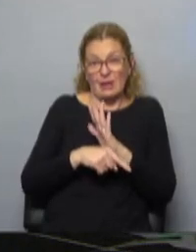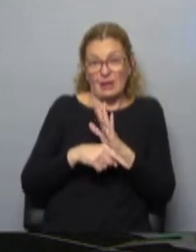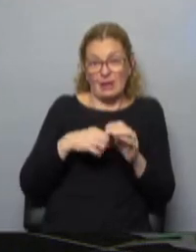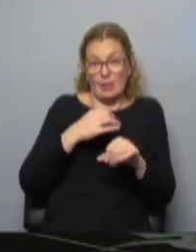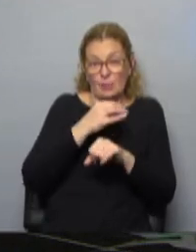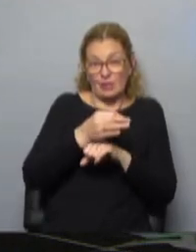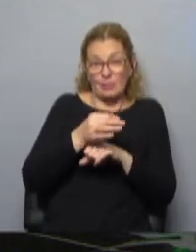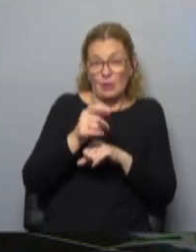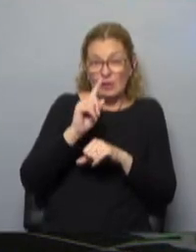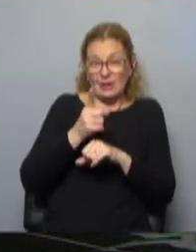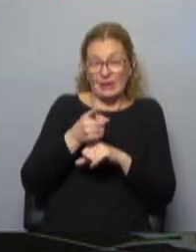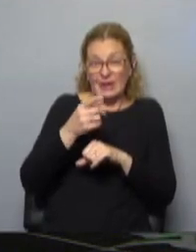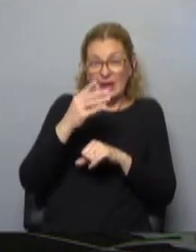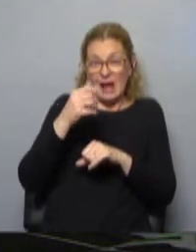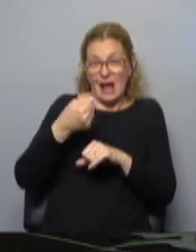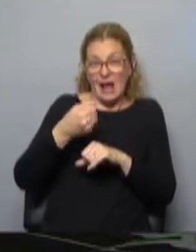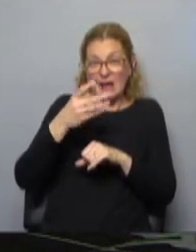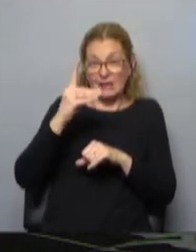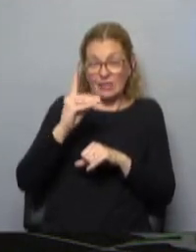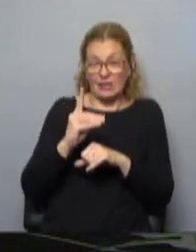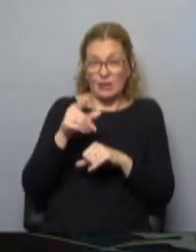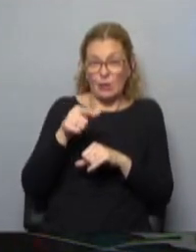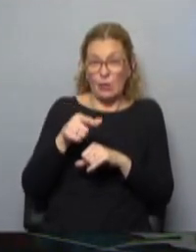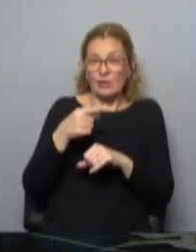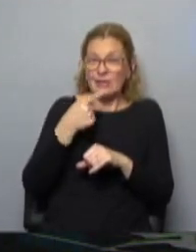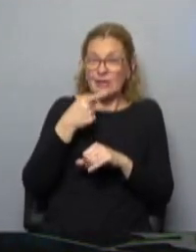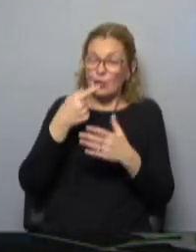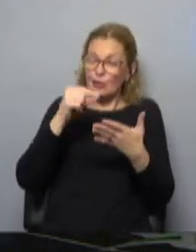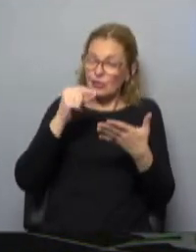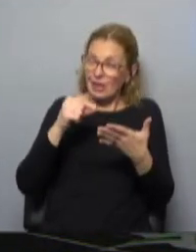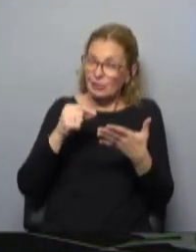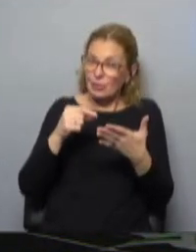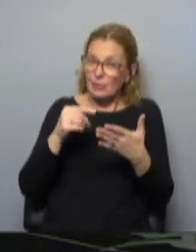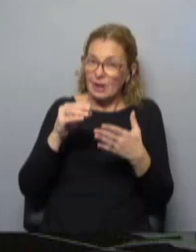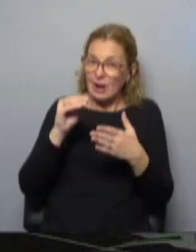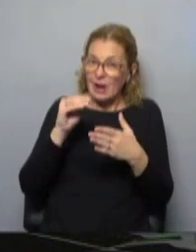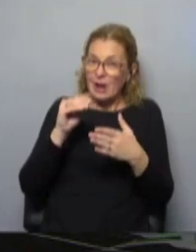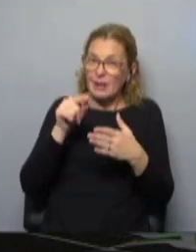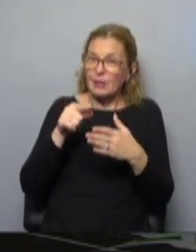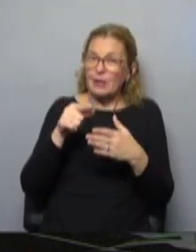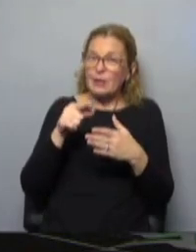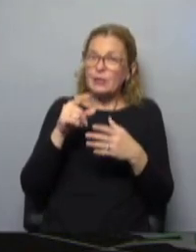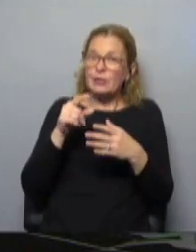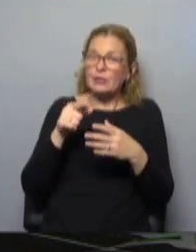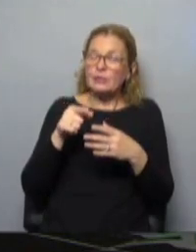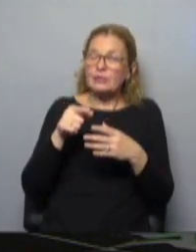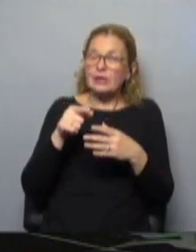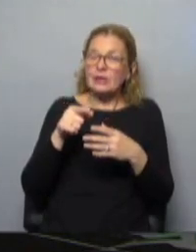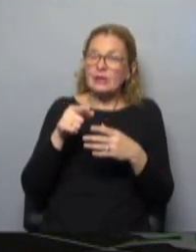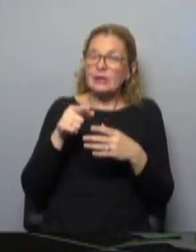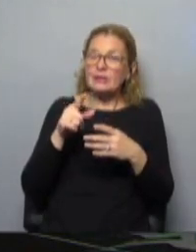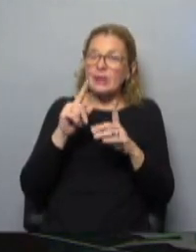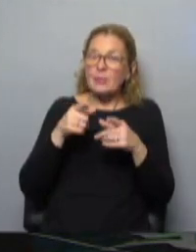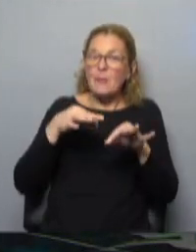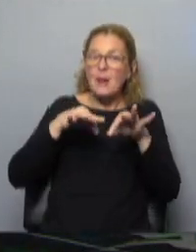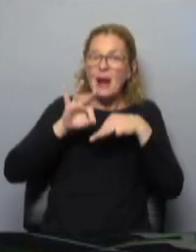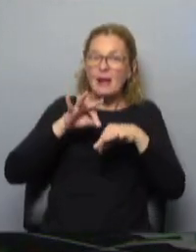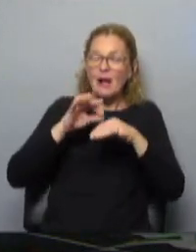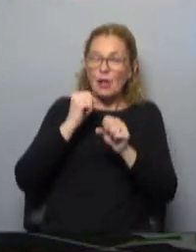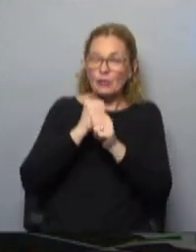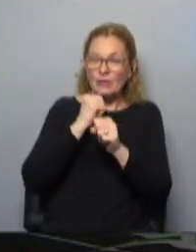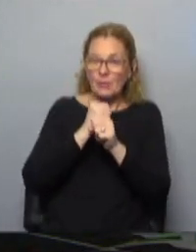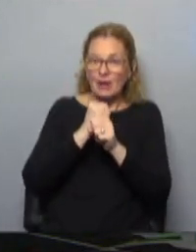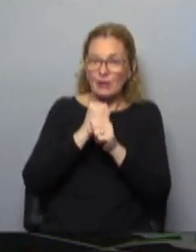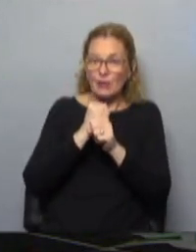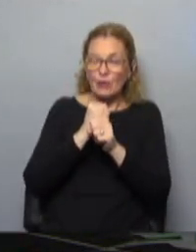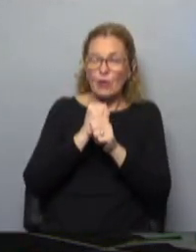municipios y de que por ejemplo hoy salieron los datos también simplemente para complementar de los el mercado laboral si